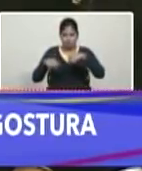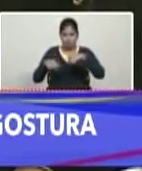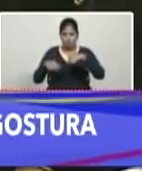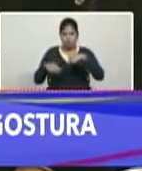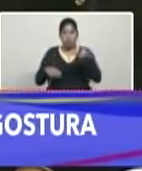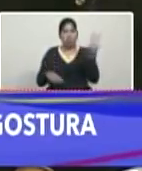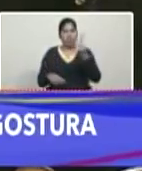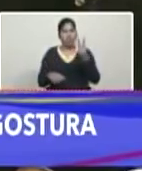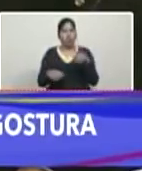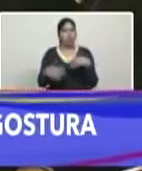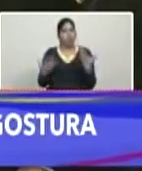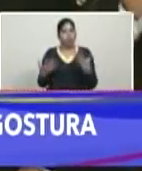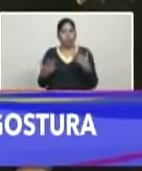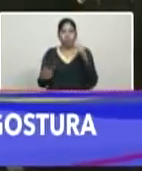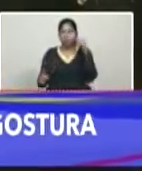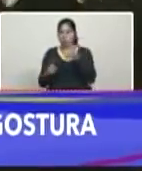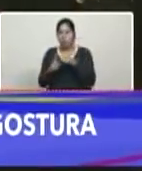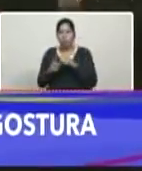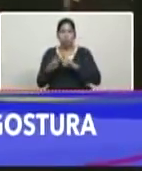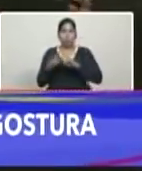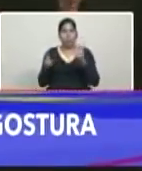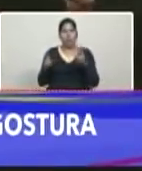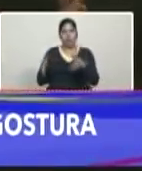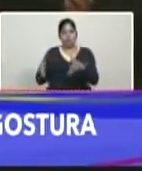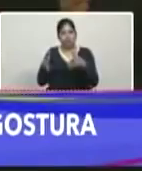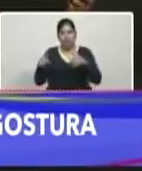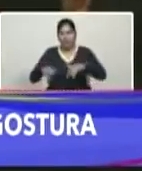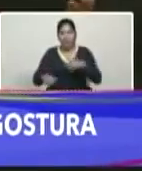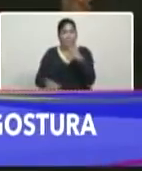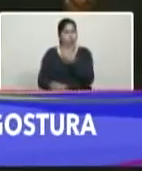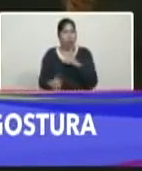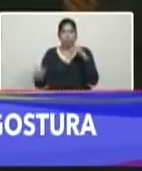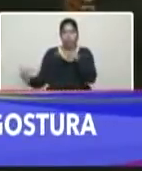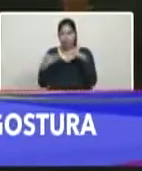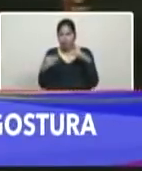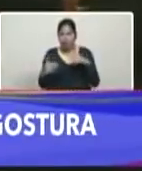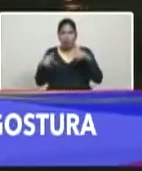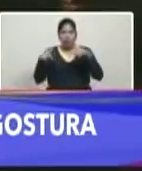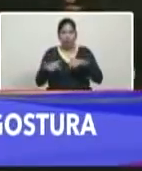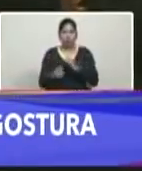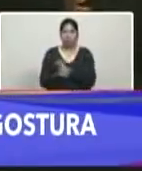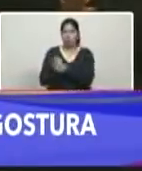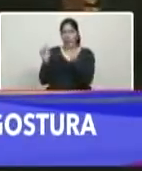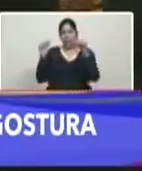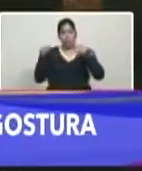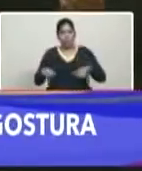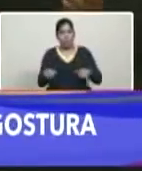a triunfar la paz, no va a haber guerra. En Venezuela lo que va a haber es